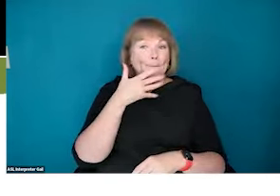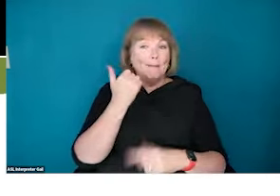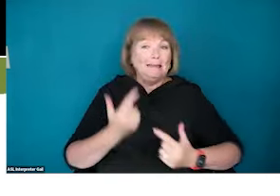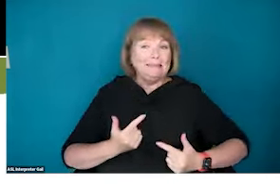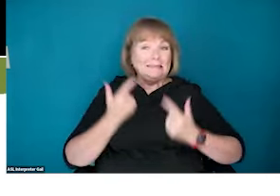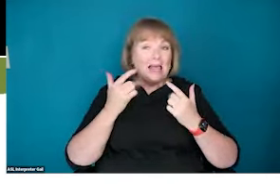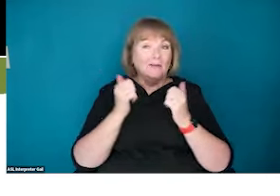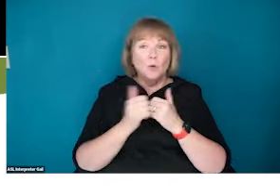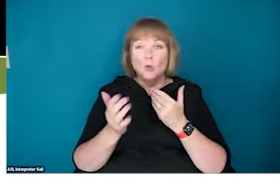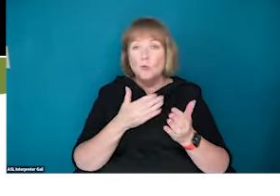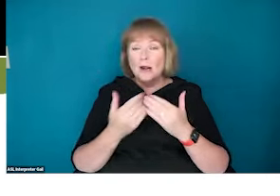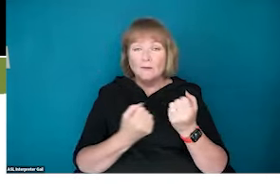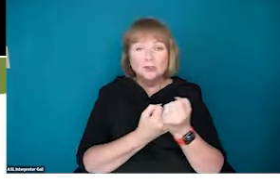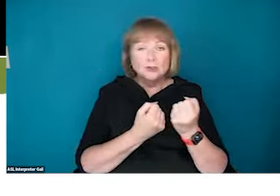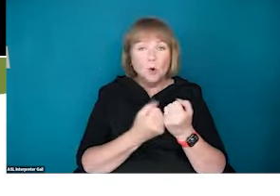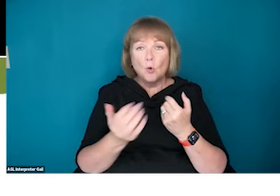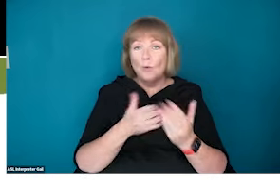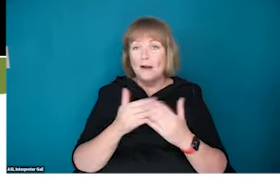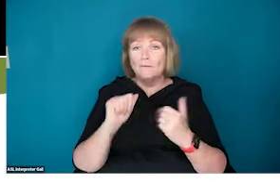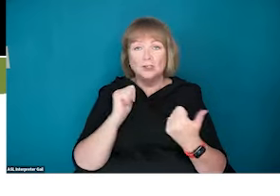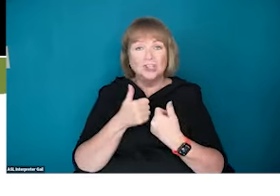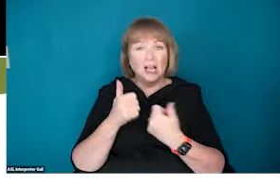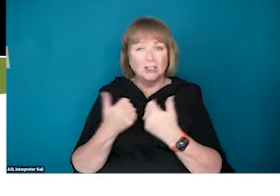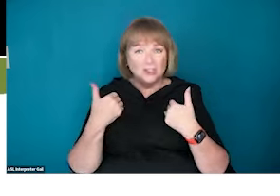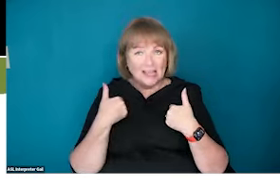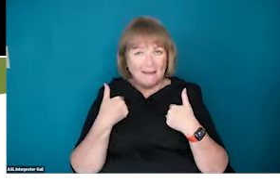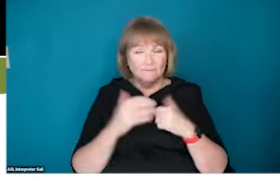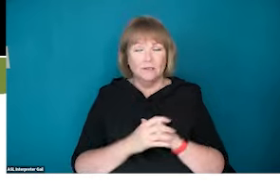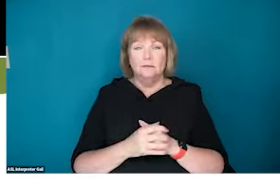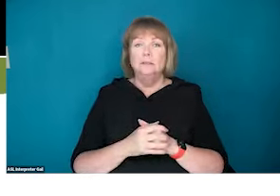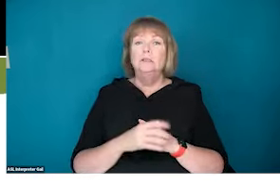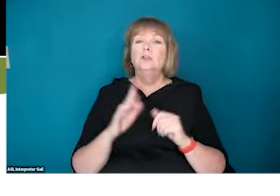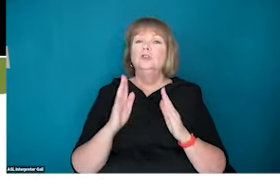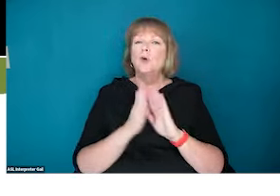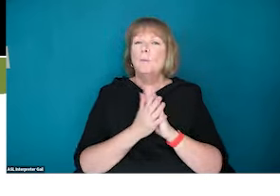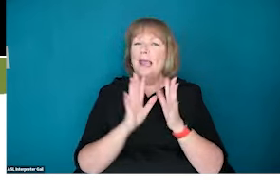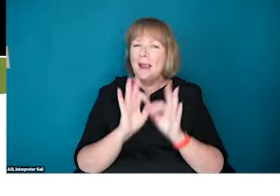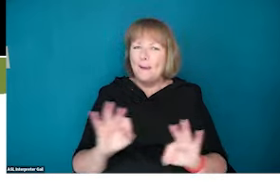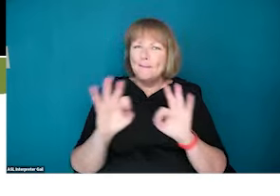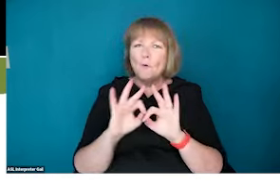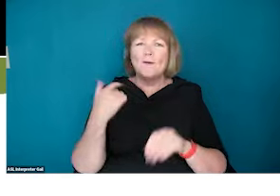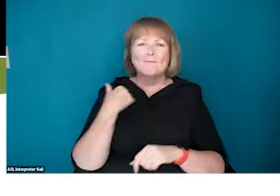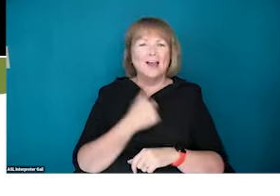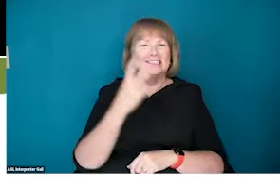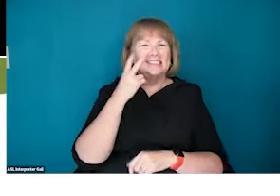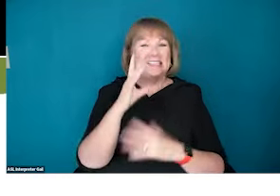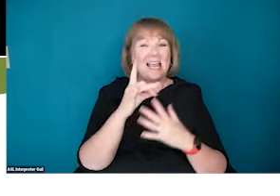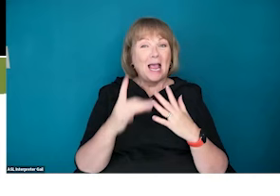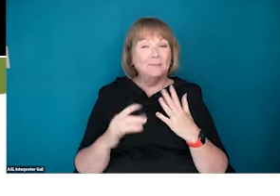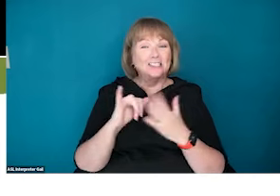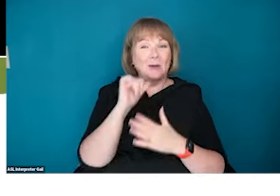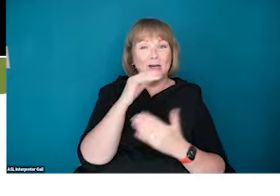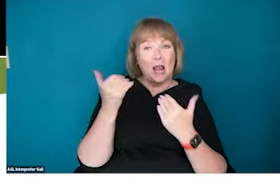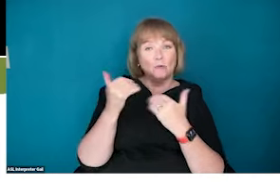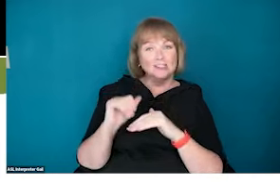para nosotros el entender que no queríamos restringirlo, que no teníamos que hacer cosas que fueran mucha restricción. Entonces, para nosotros la